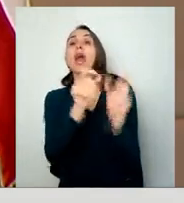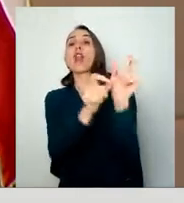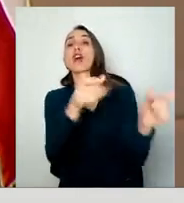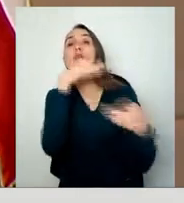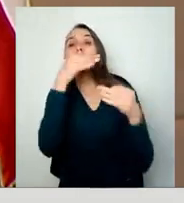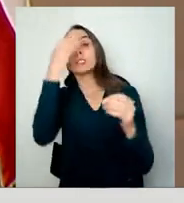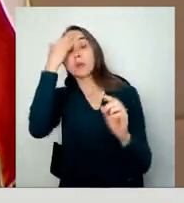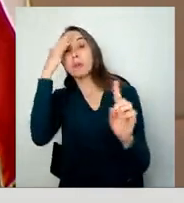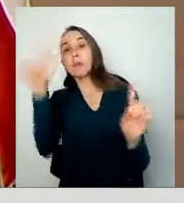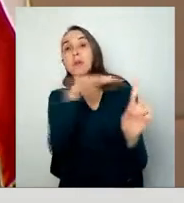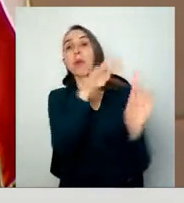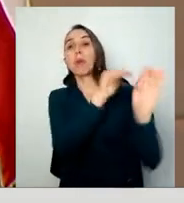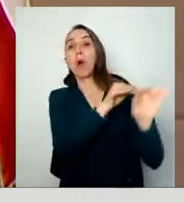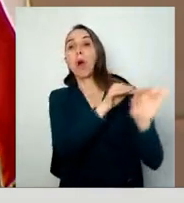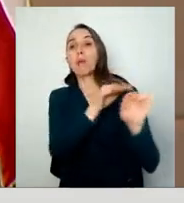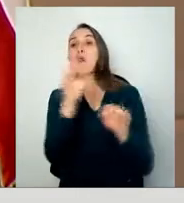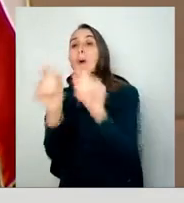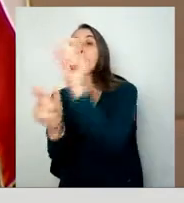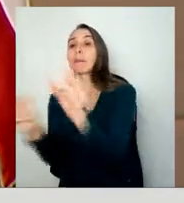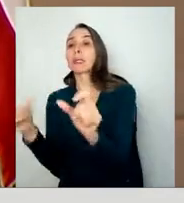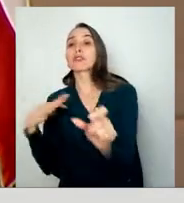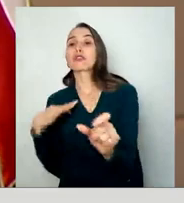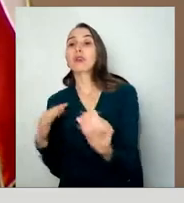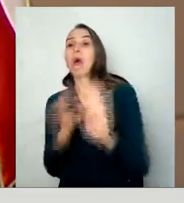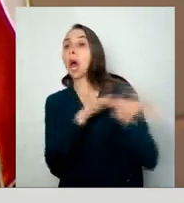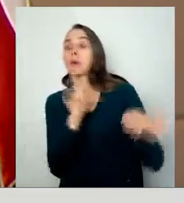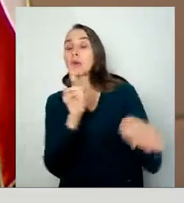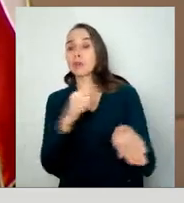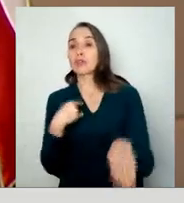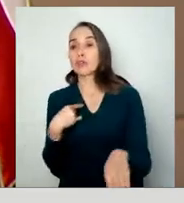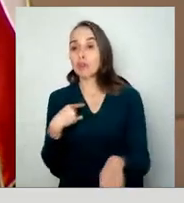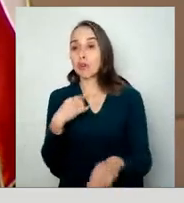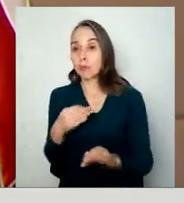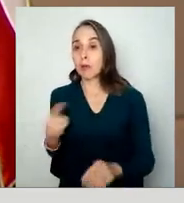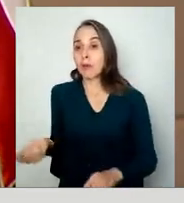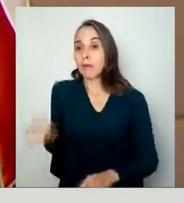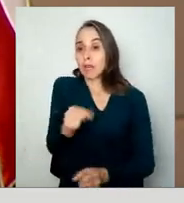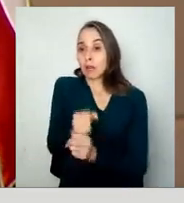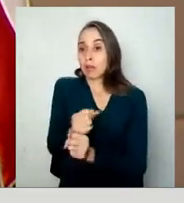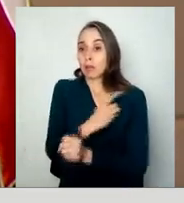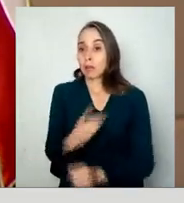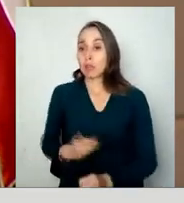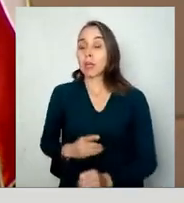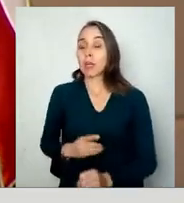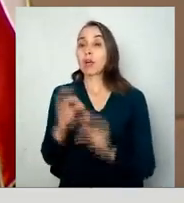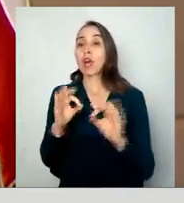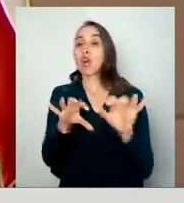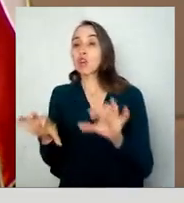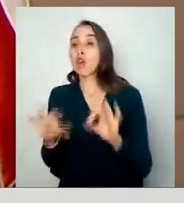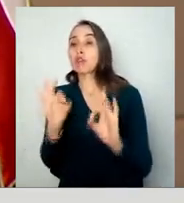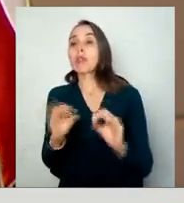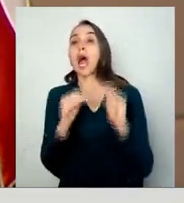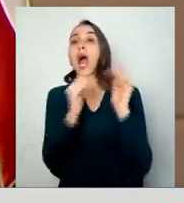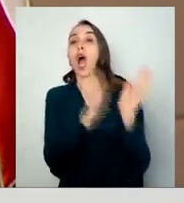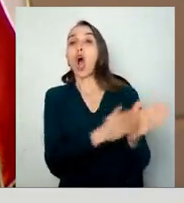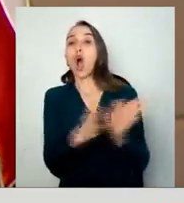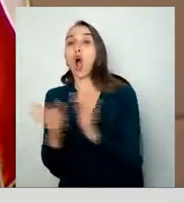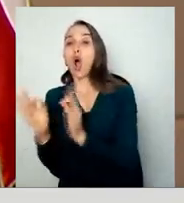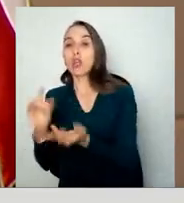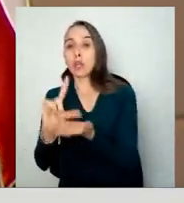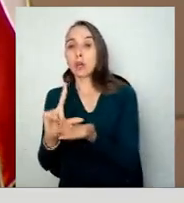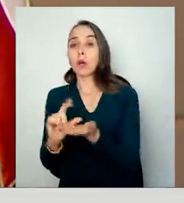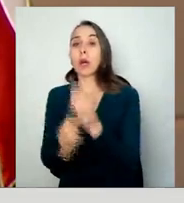que generan mucha adhesión dentro de la ciudadanía sino que a poner las cosas en su lugar y en su orden quienes han tenido un origen que